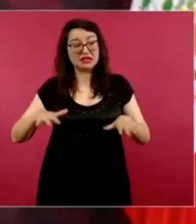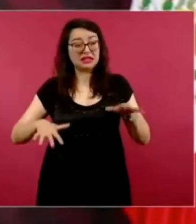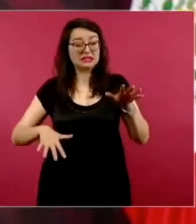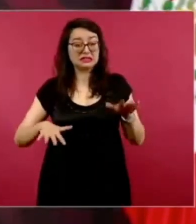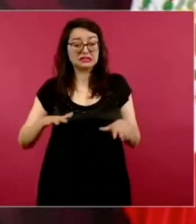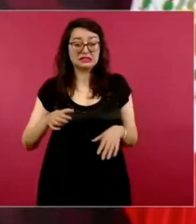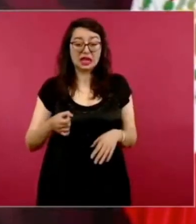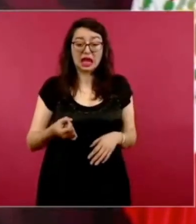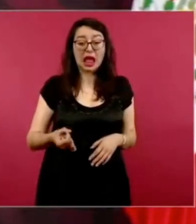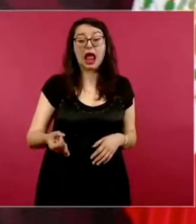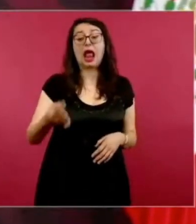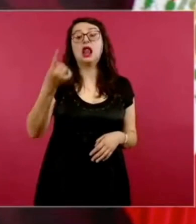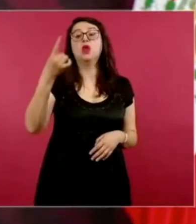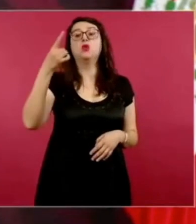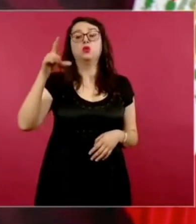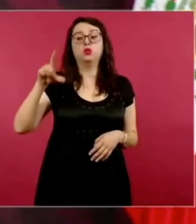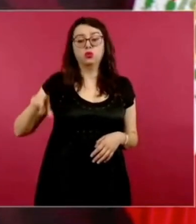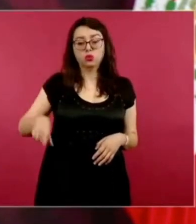honestos,